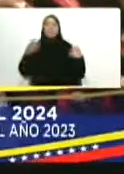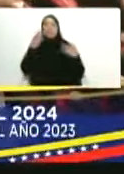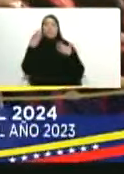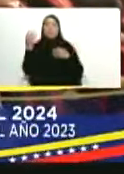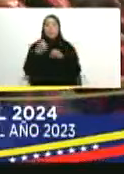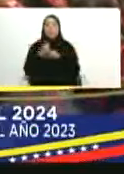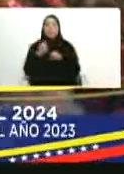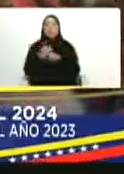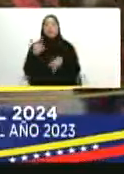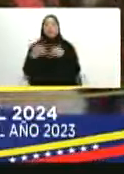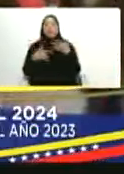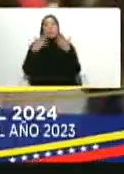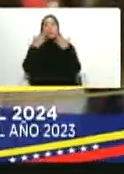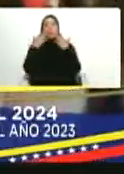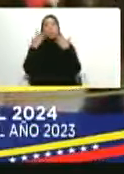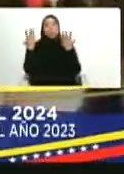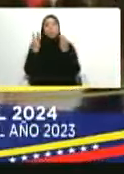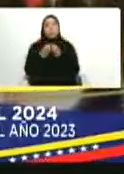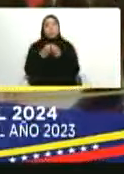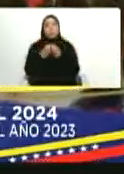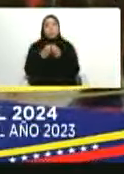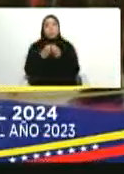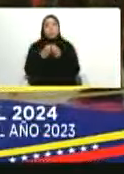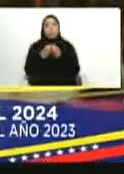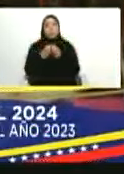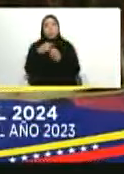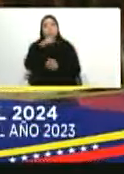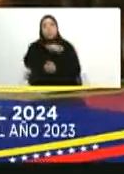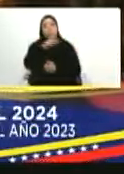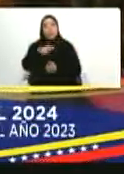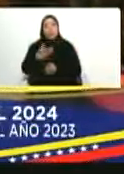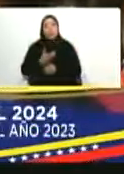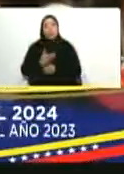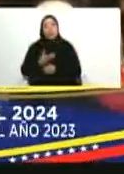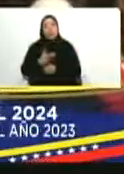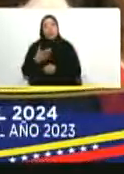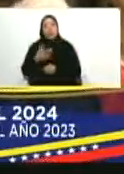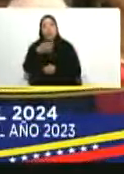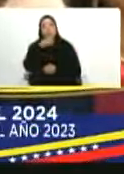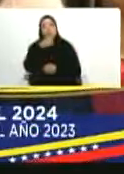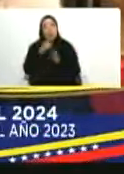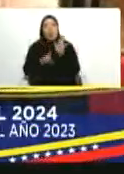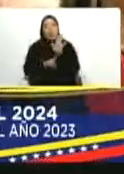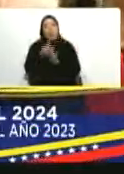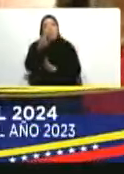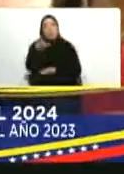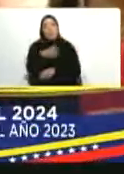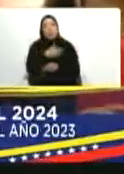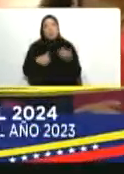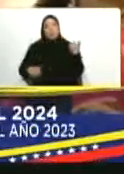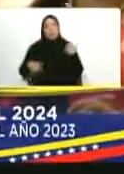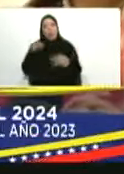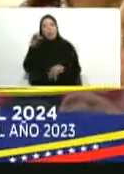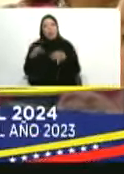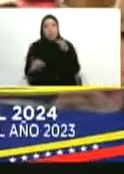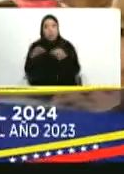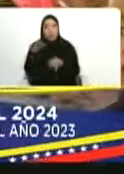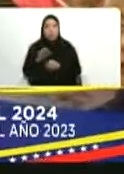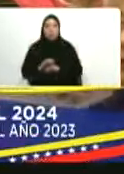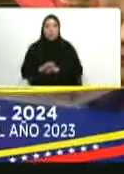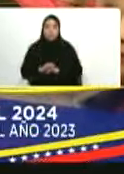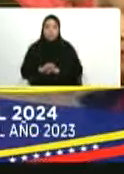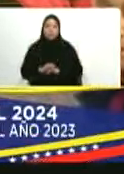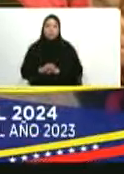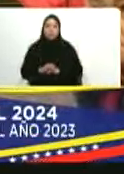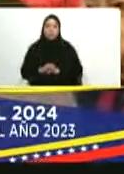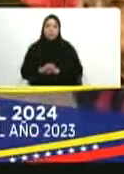Estado por la magistrada Carislia Beatriz Rodríguez, presidenta del Tribunal Supremo de